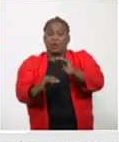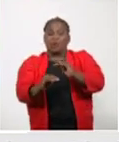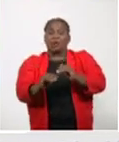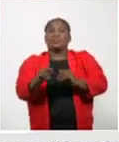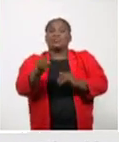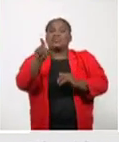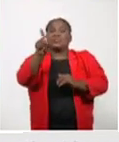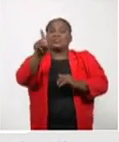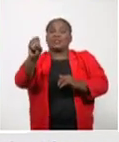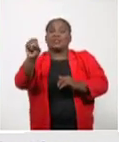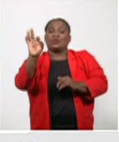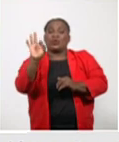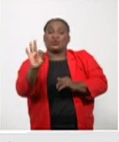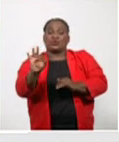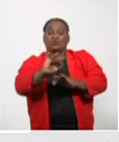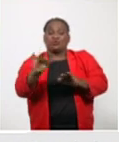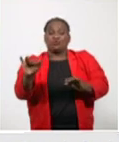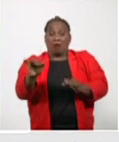ya se acumulan